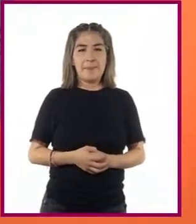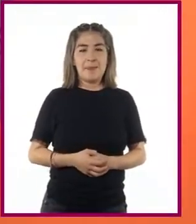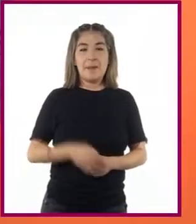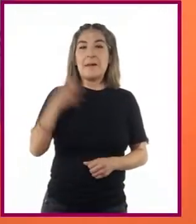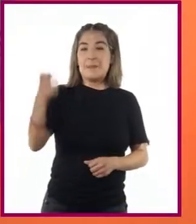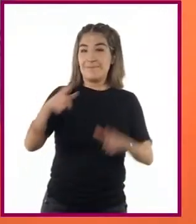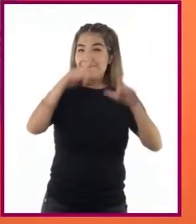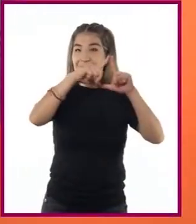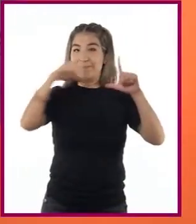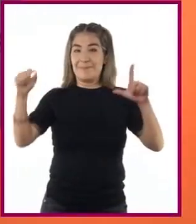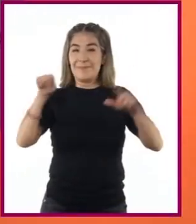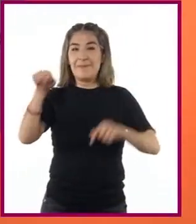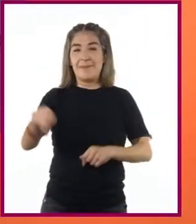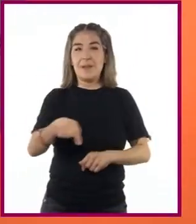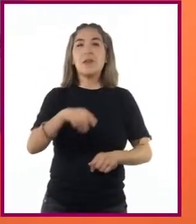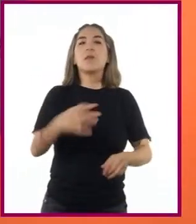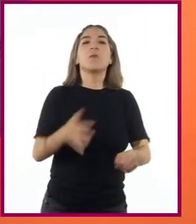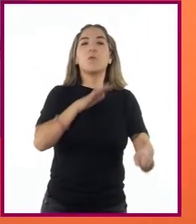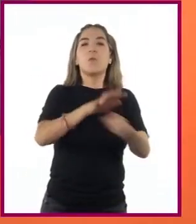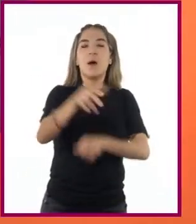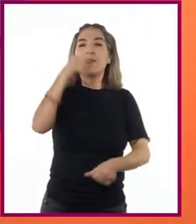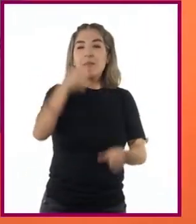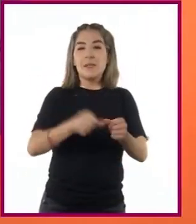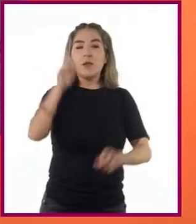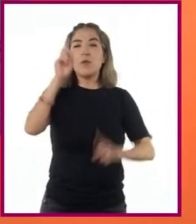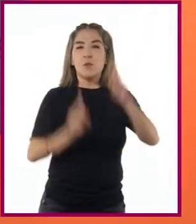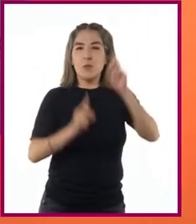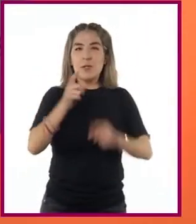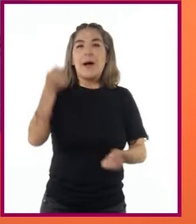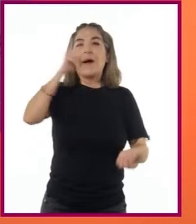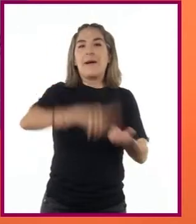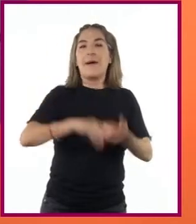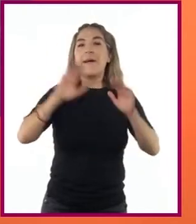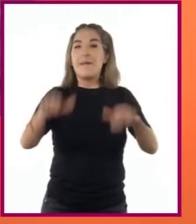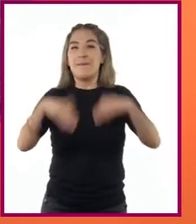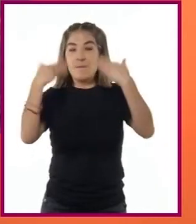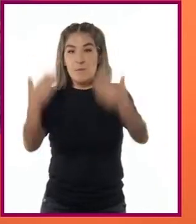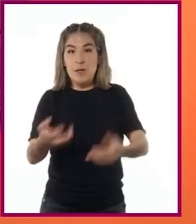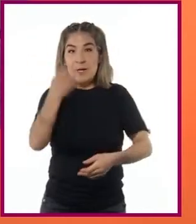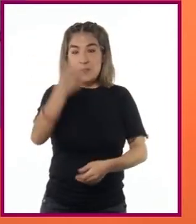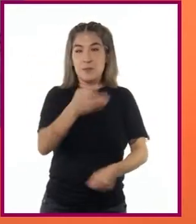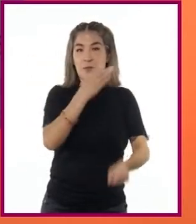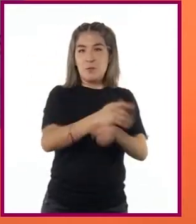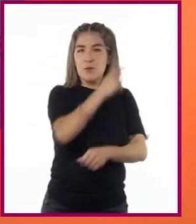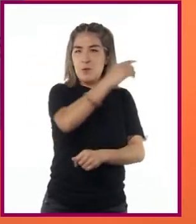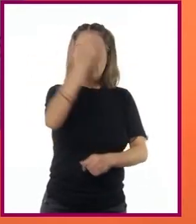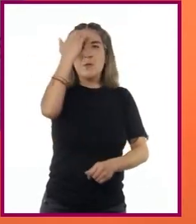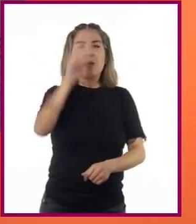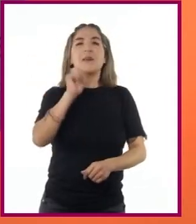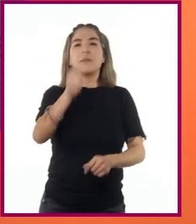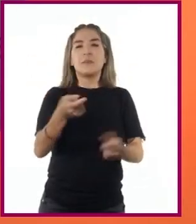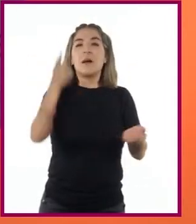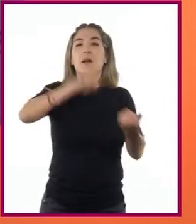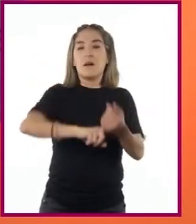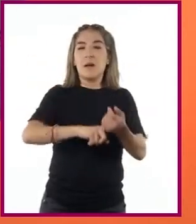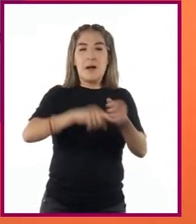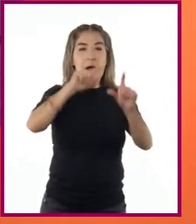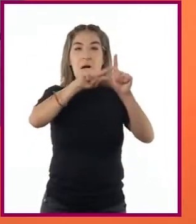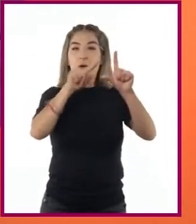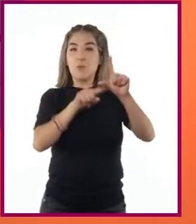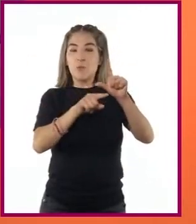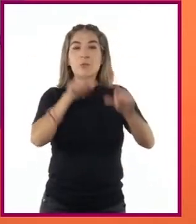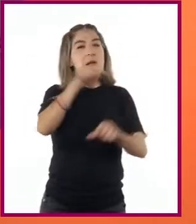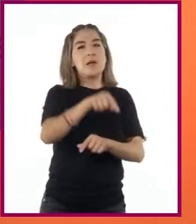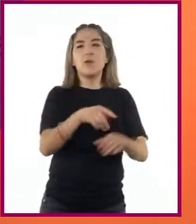el triángulo, la incógnita es un ángulo externo y los que se conocen son ángulos interiores